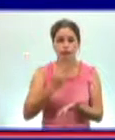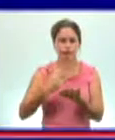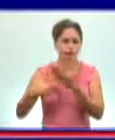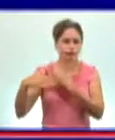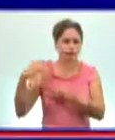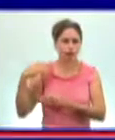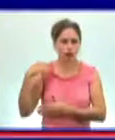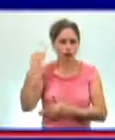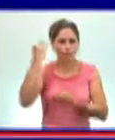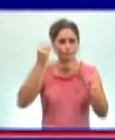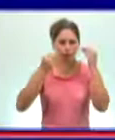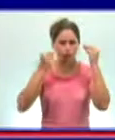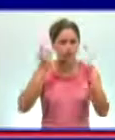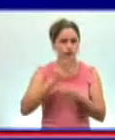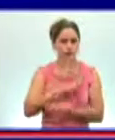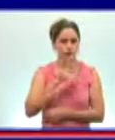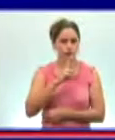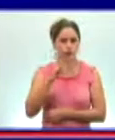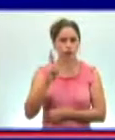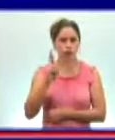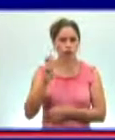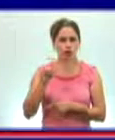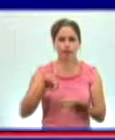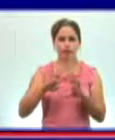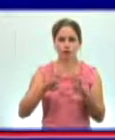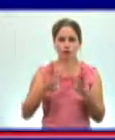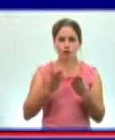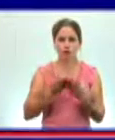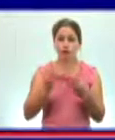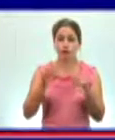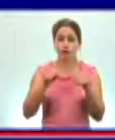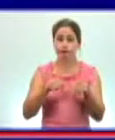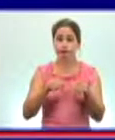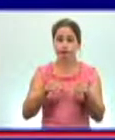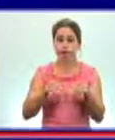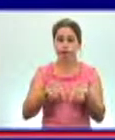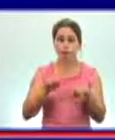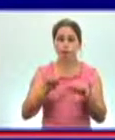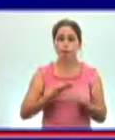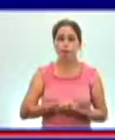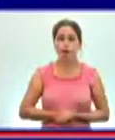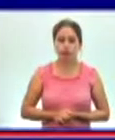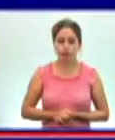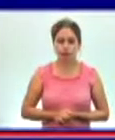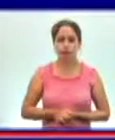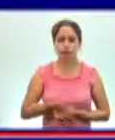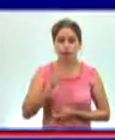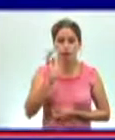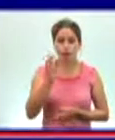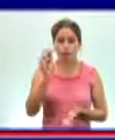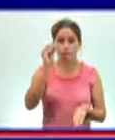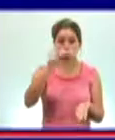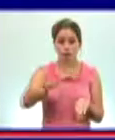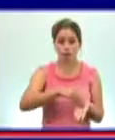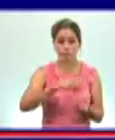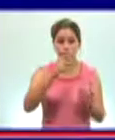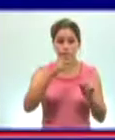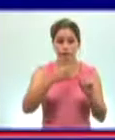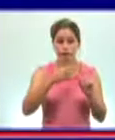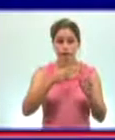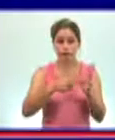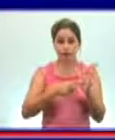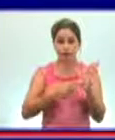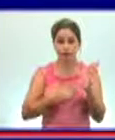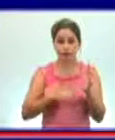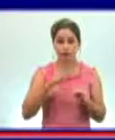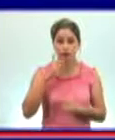netamente revolucionario ni excluyentemente revolucionario. En ellos convergen otras tendencias que aportaron elementos esenciales a la nación.